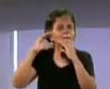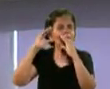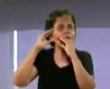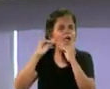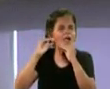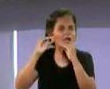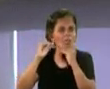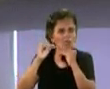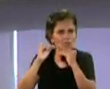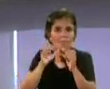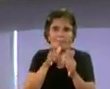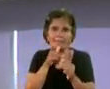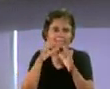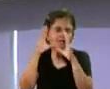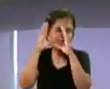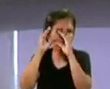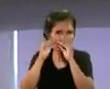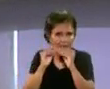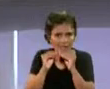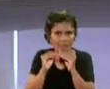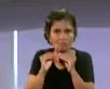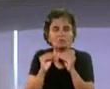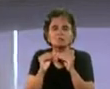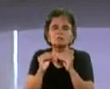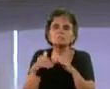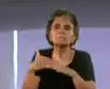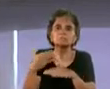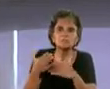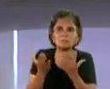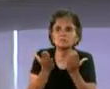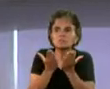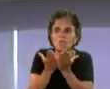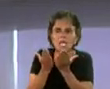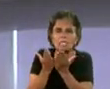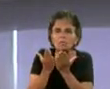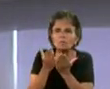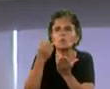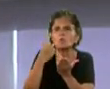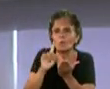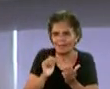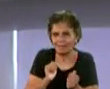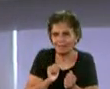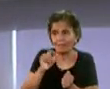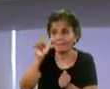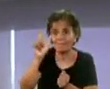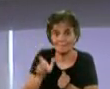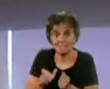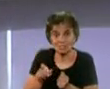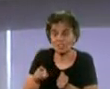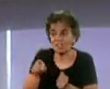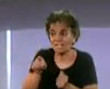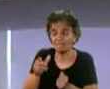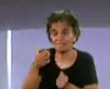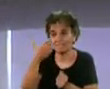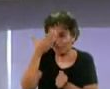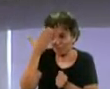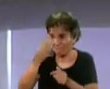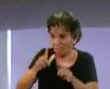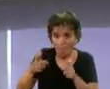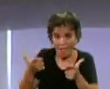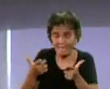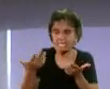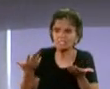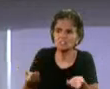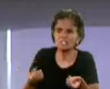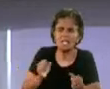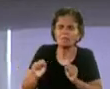inconsciencia, incluso vamos a depender nosotros de qué estudio vamos a hacer. Si esta persona no tiene epilepsia, hay que buscar la causa